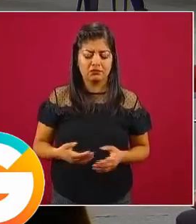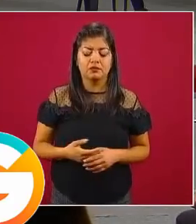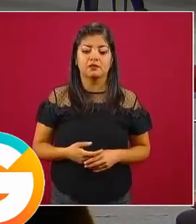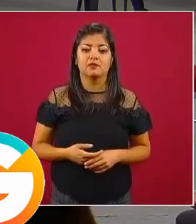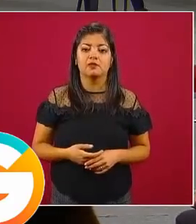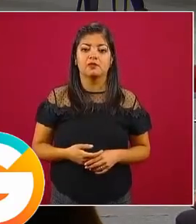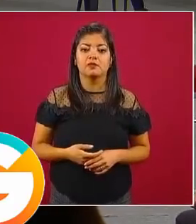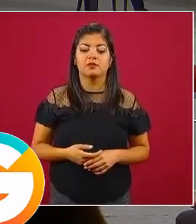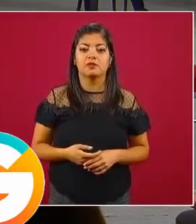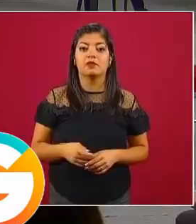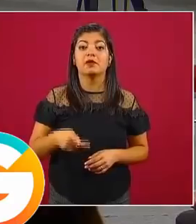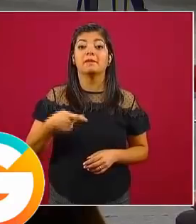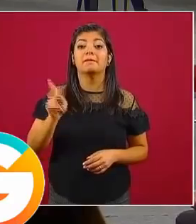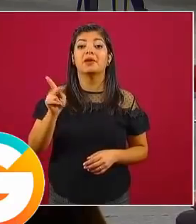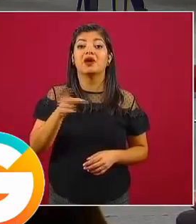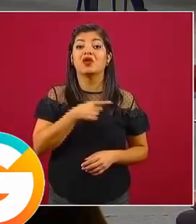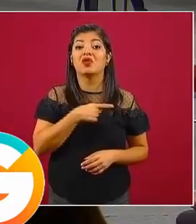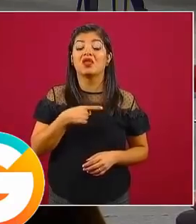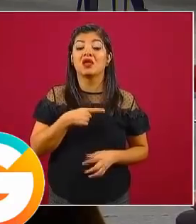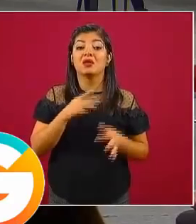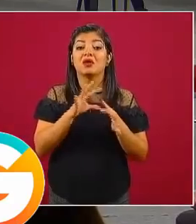Pero es el discurso oficial,